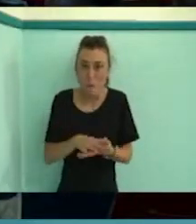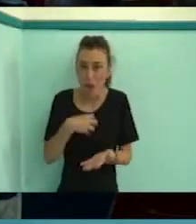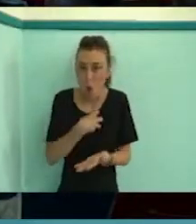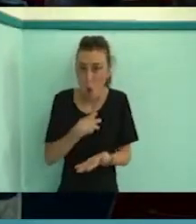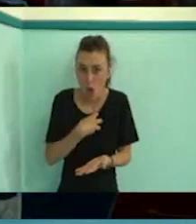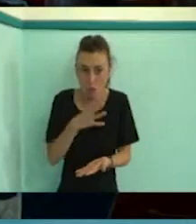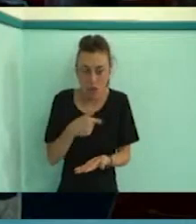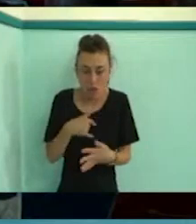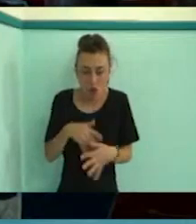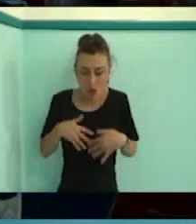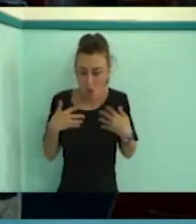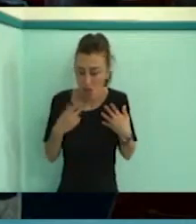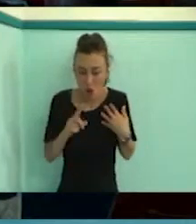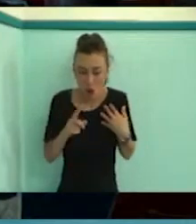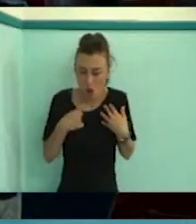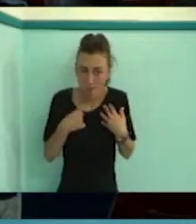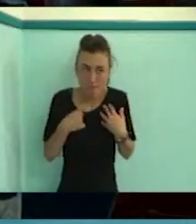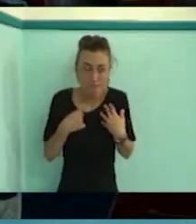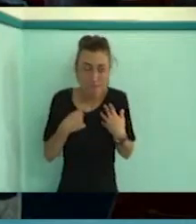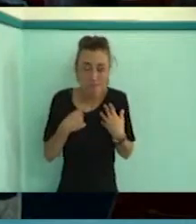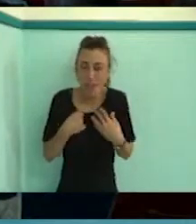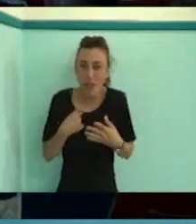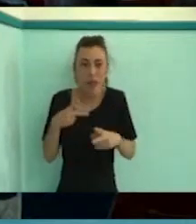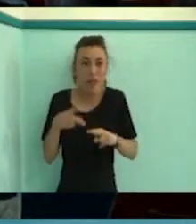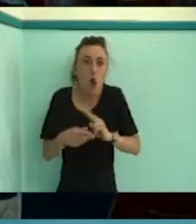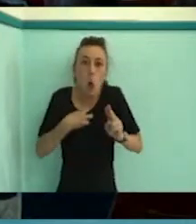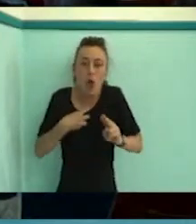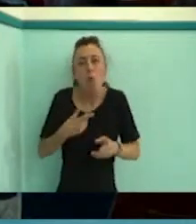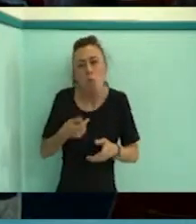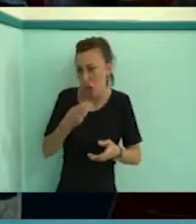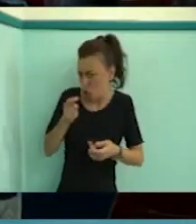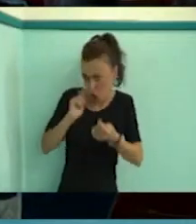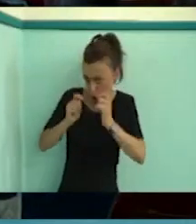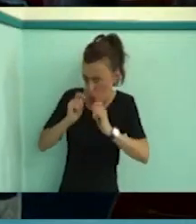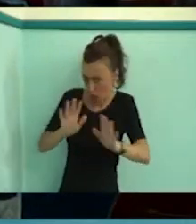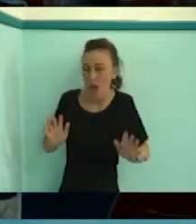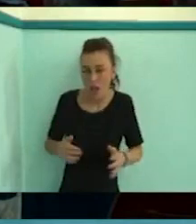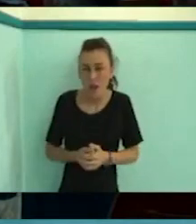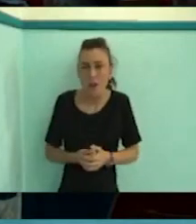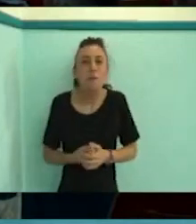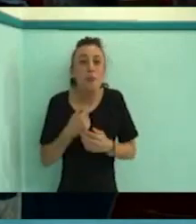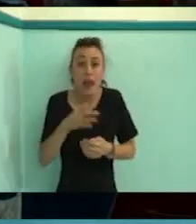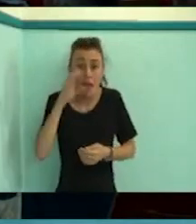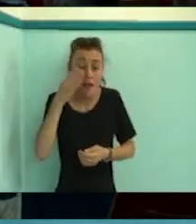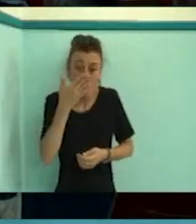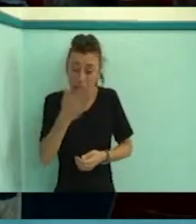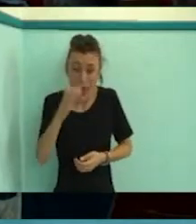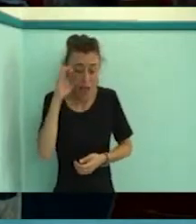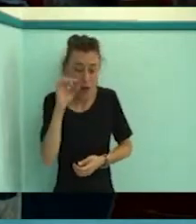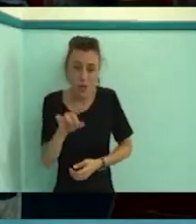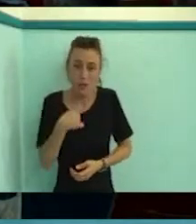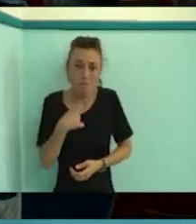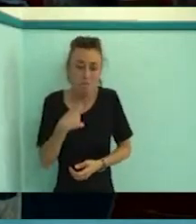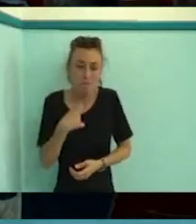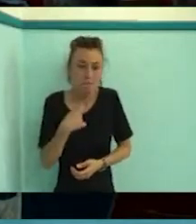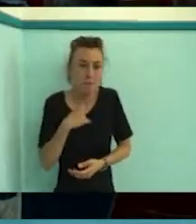poder no emocionarme Bueno pues yo eso Bueno la verdad es que escucharte a mí me me atraviesa